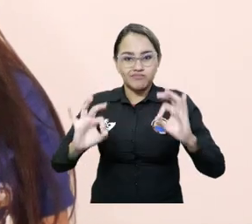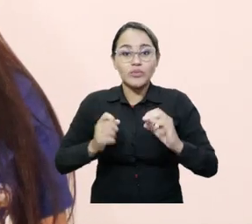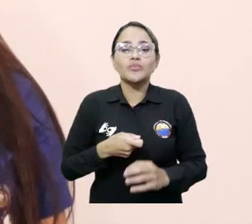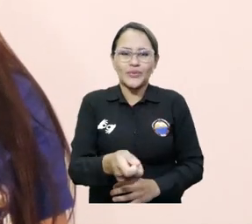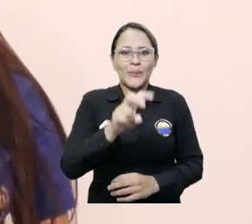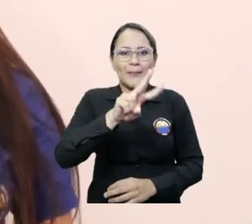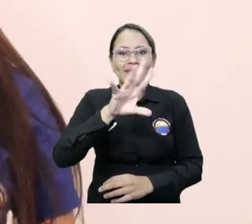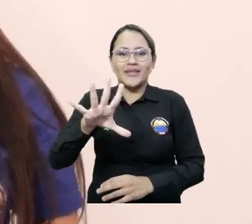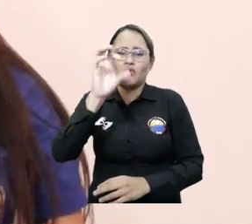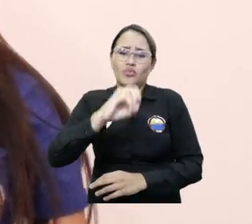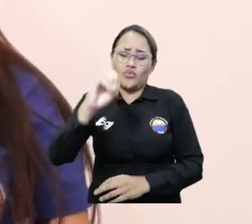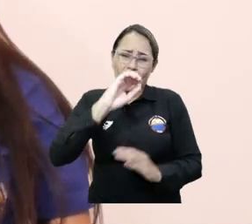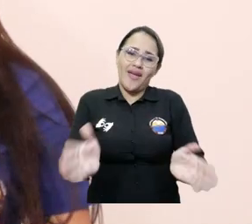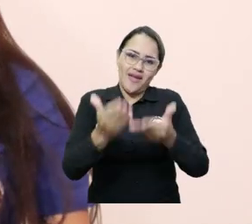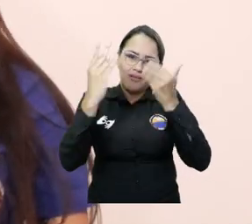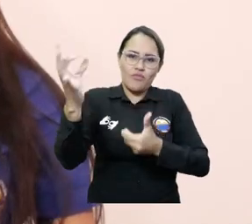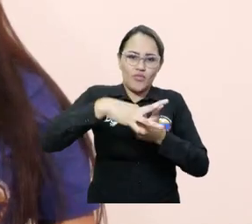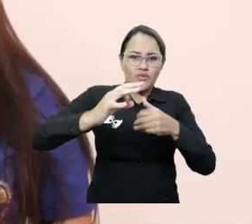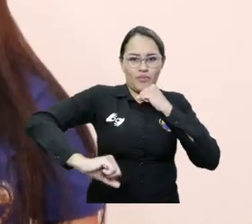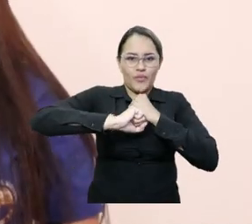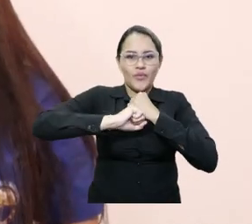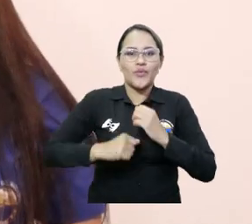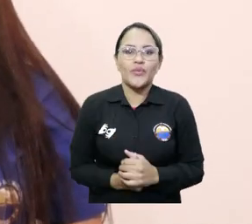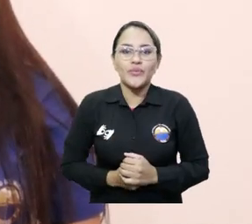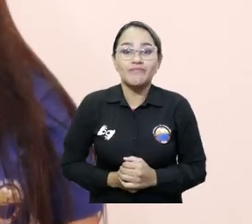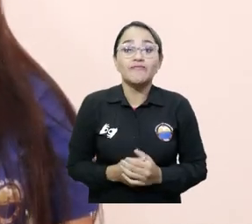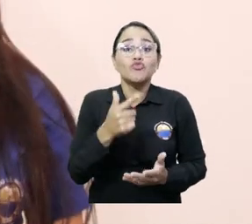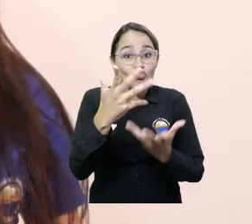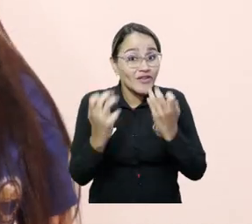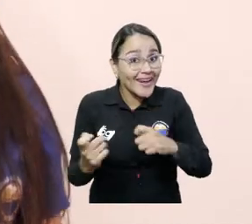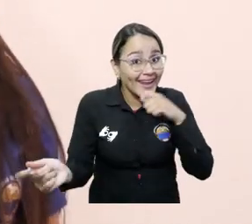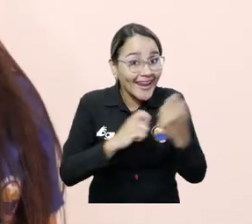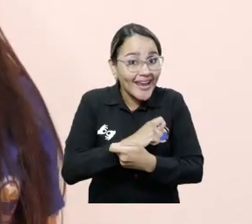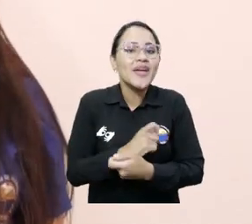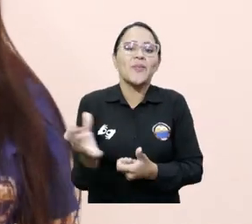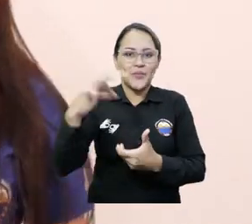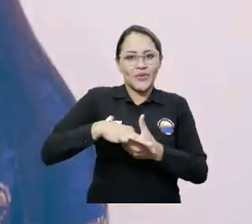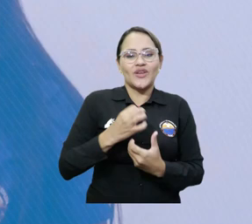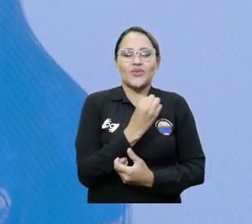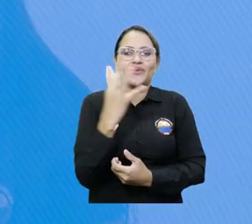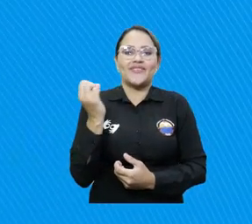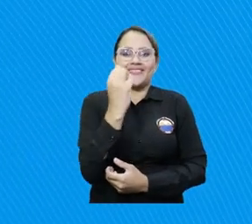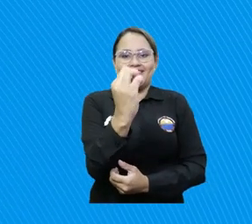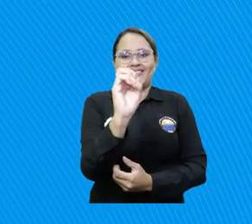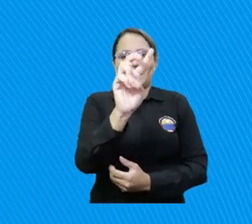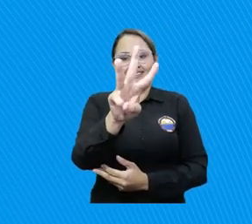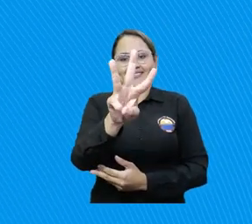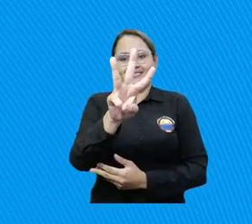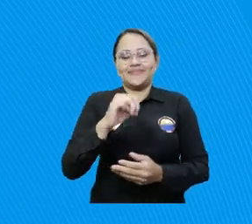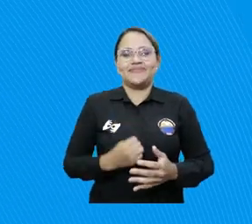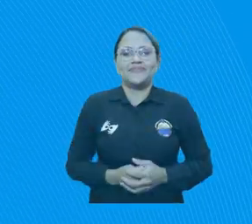este 25 de octubre te invitamos a que votes. Si los cambios quieres ver, vota por el 3. 3.